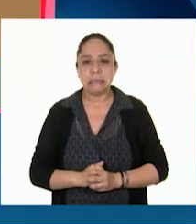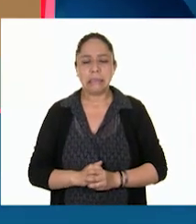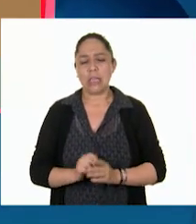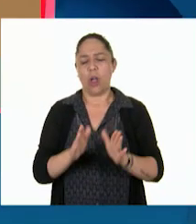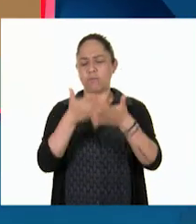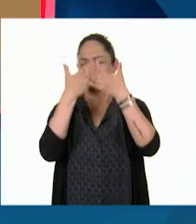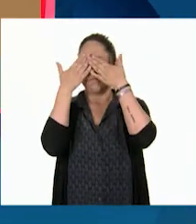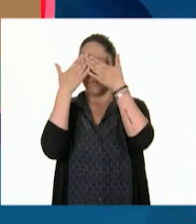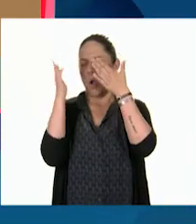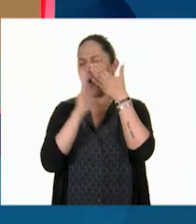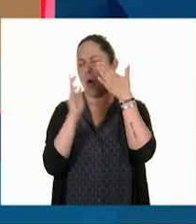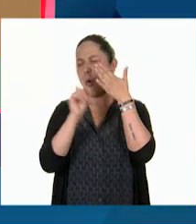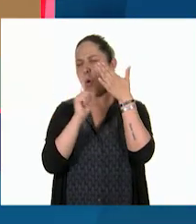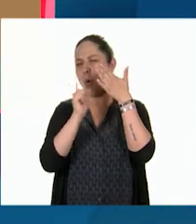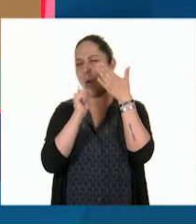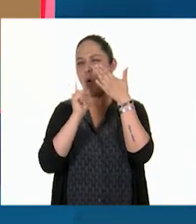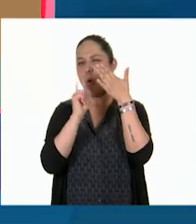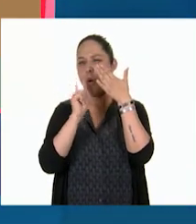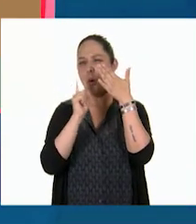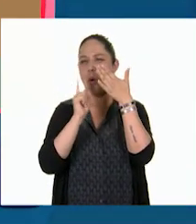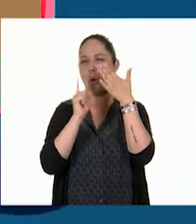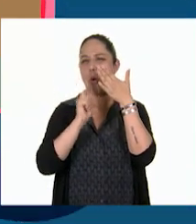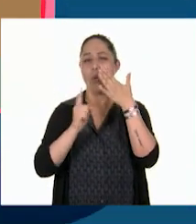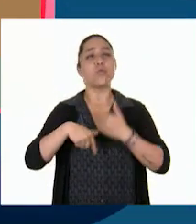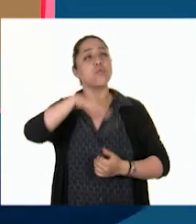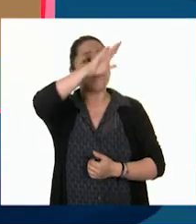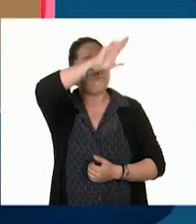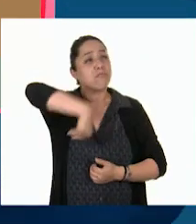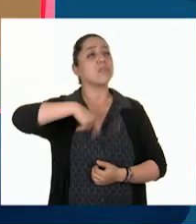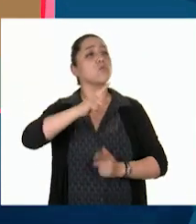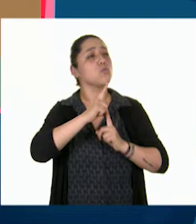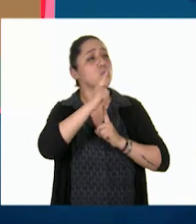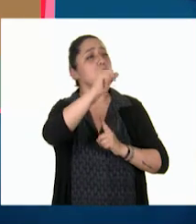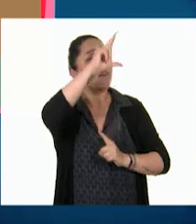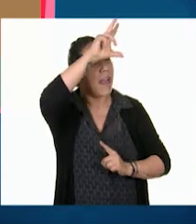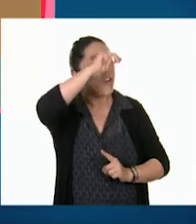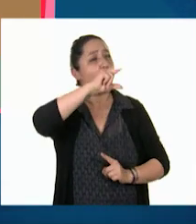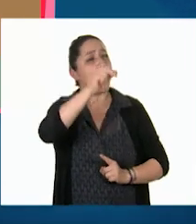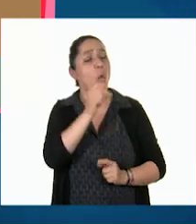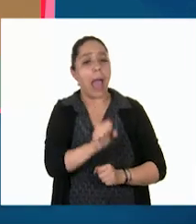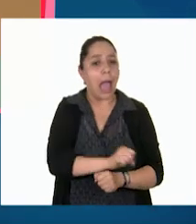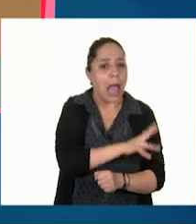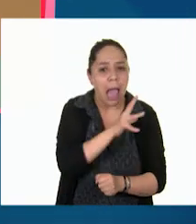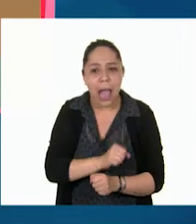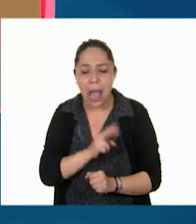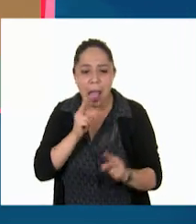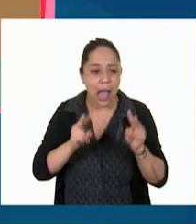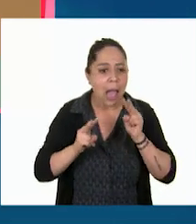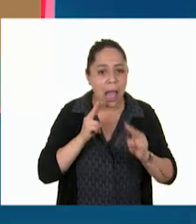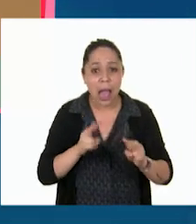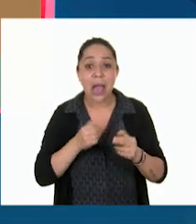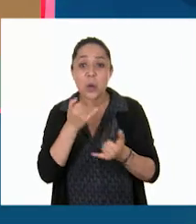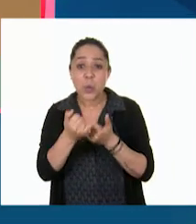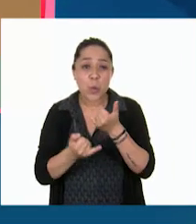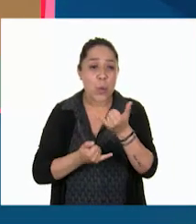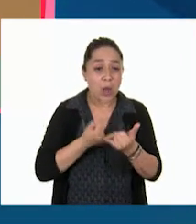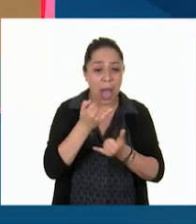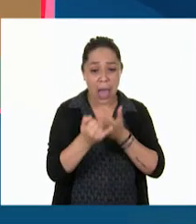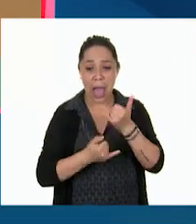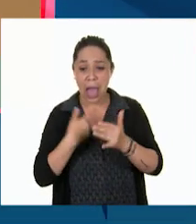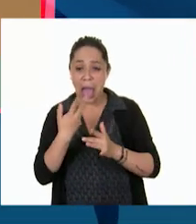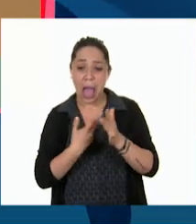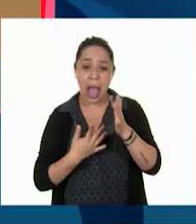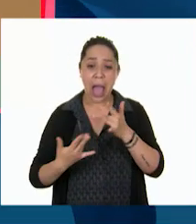ver esto! ¡No, no puedo! ¡Ay, me cuenta! ¡No, no! ¡Don Leopoldo, no se vaya! ¡Pero sí es súper emocionante! ¡El jugador contrario toma